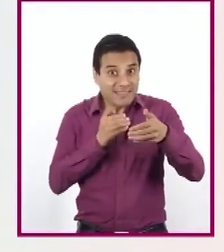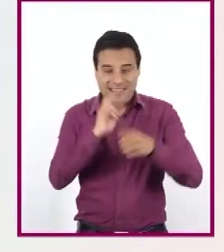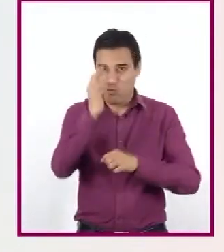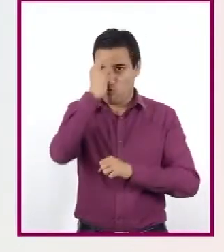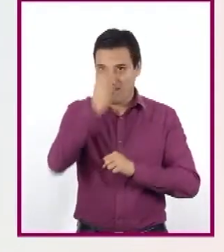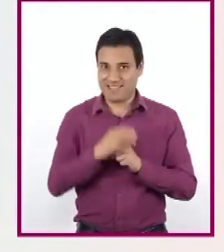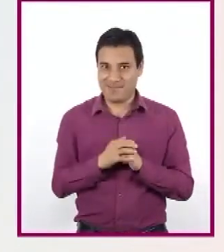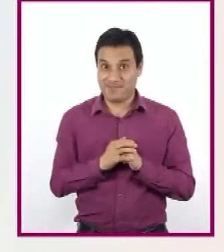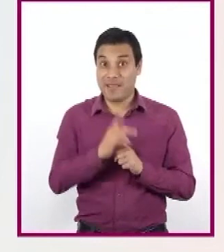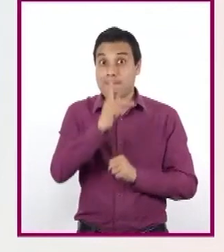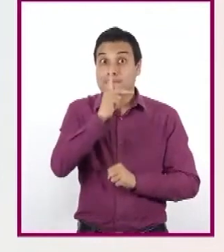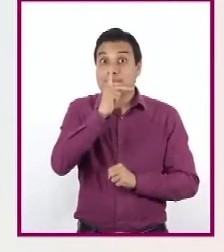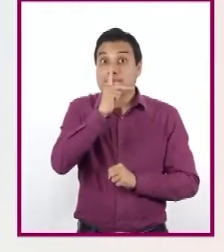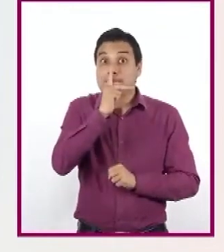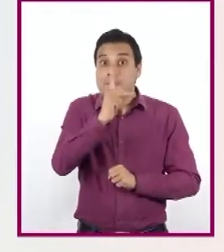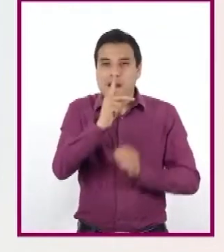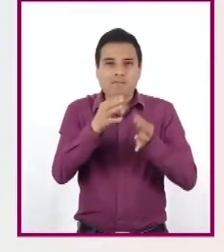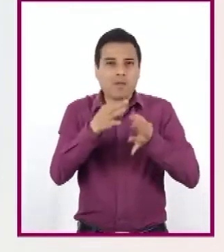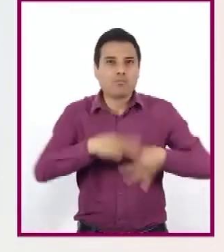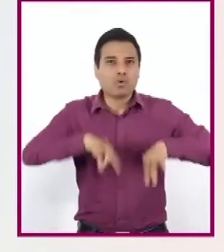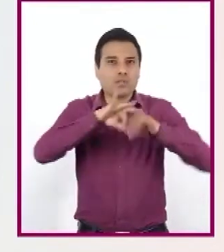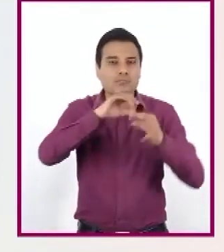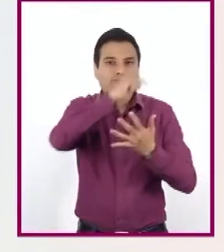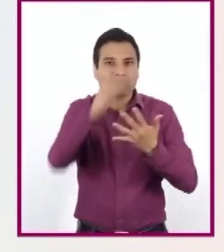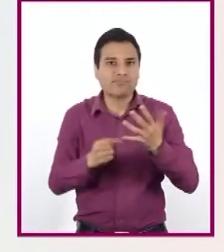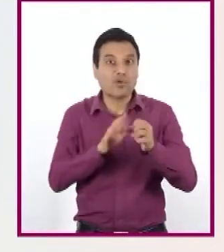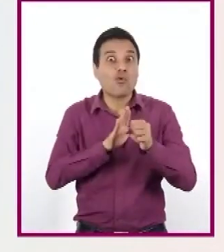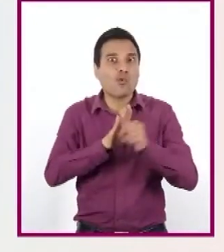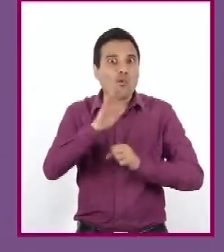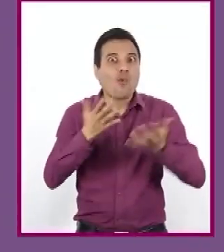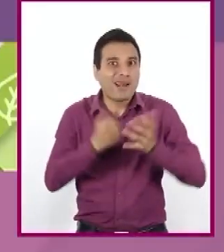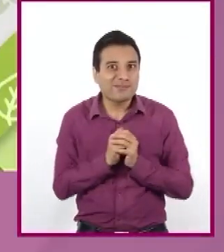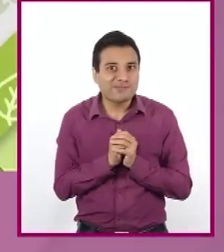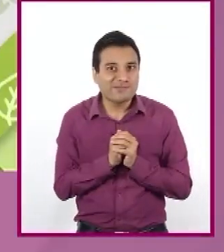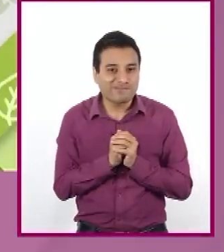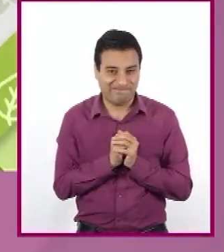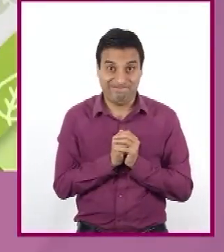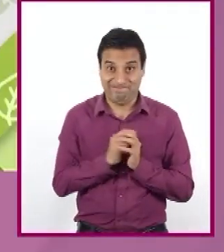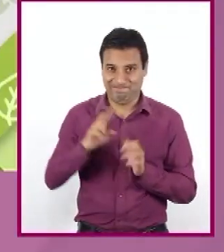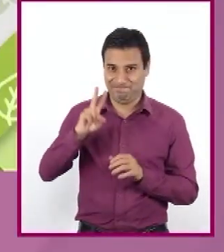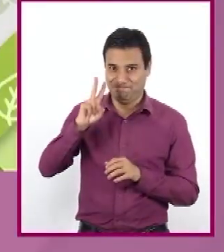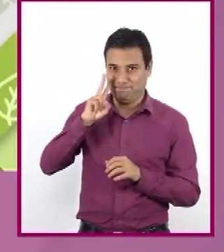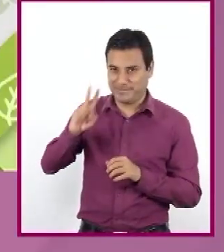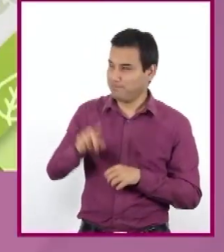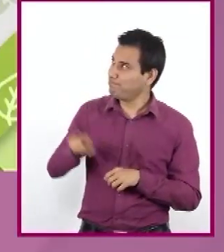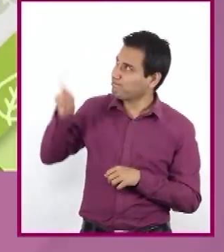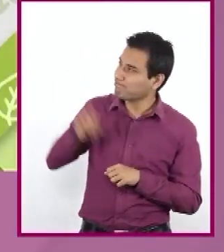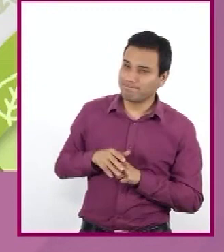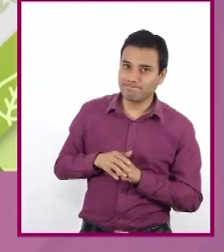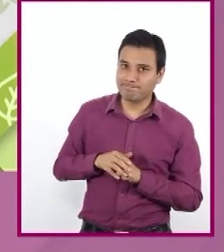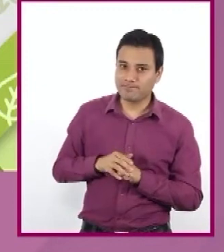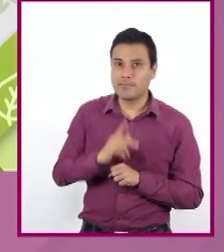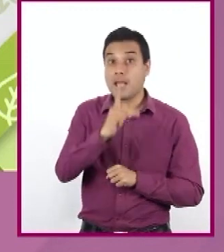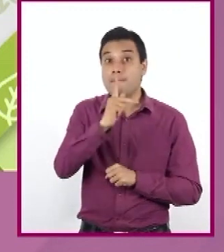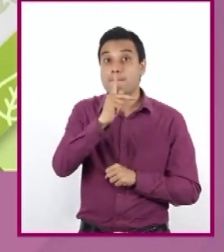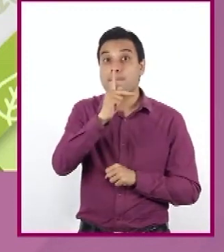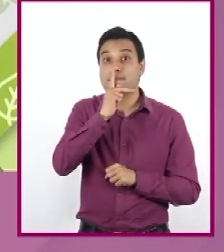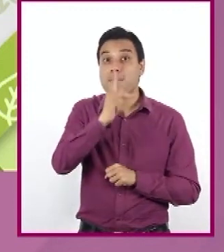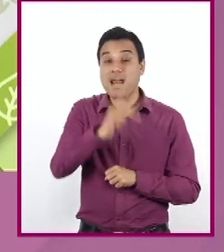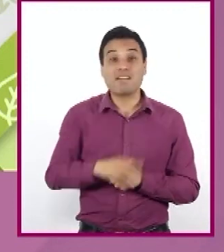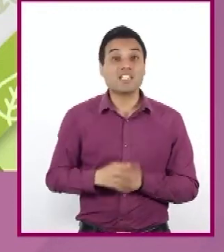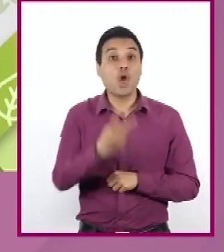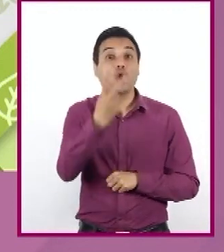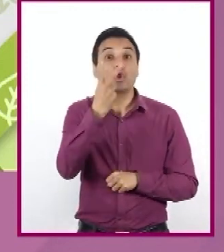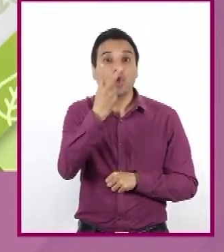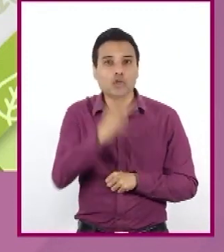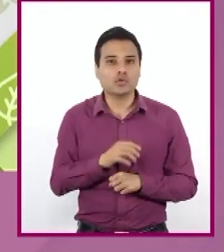son las palabras clave que anexarán a su abecedario biológico. Observen las siguientes letras y formen dos palabras. ¿Imaginan cuáles